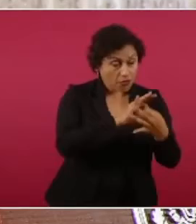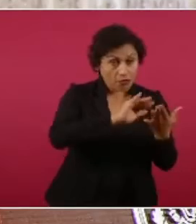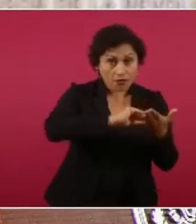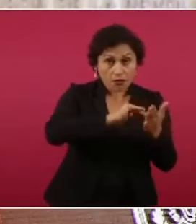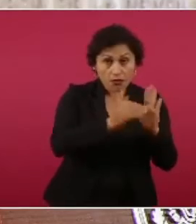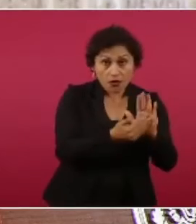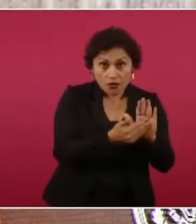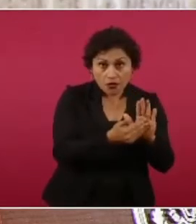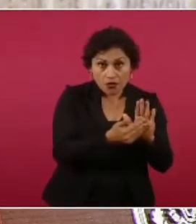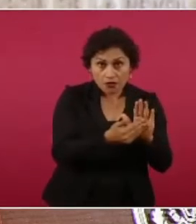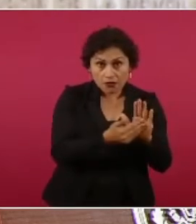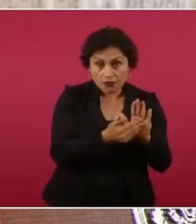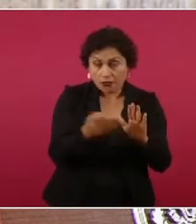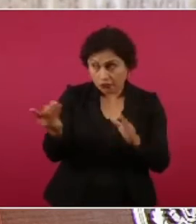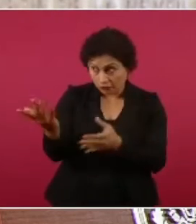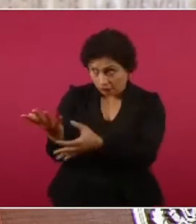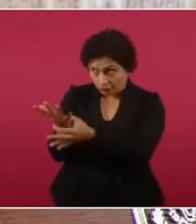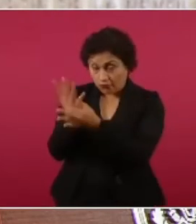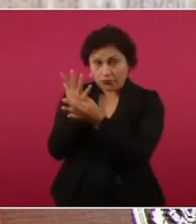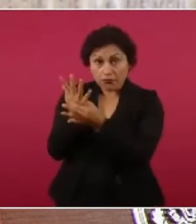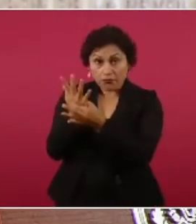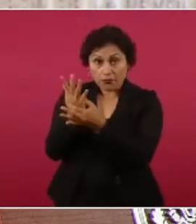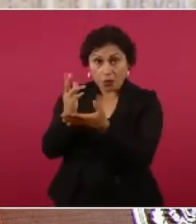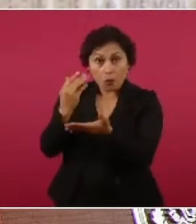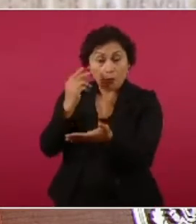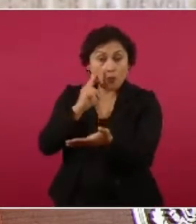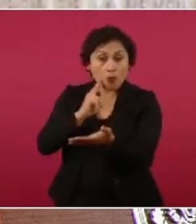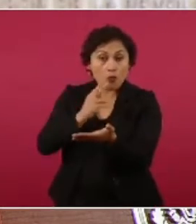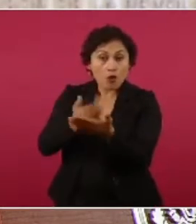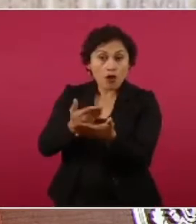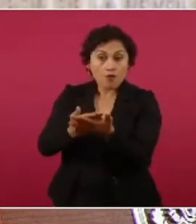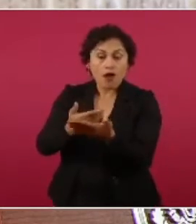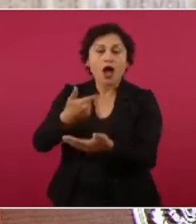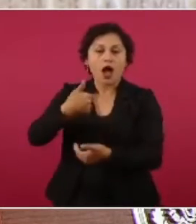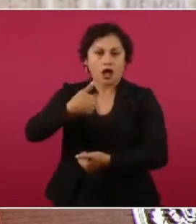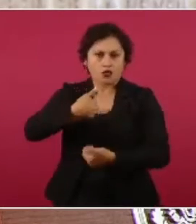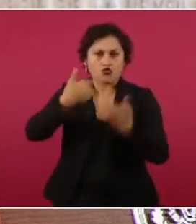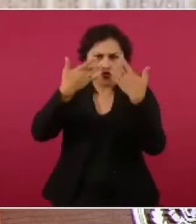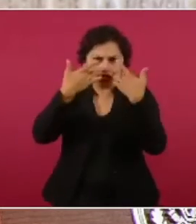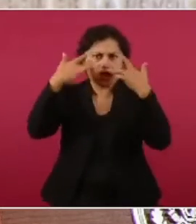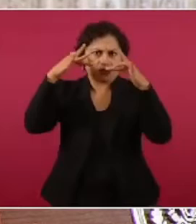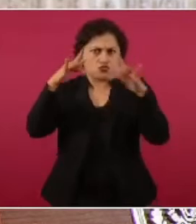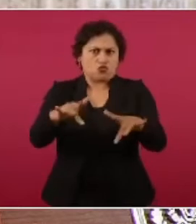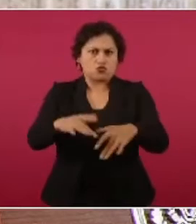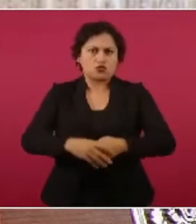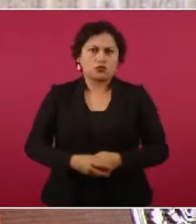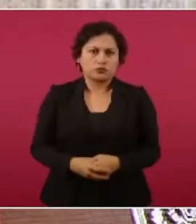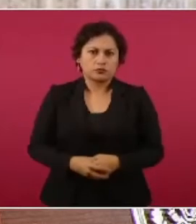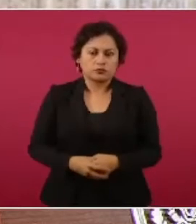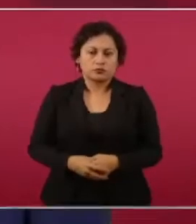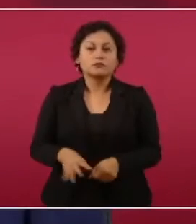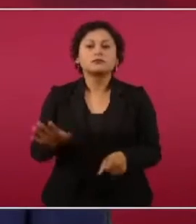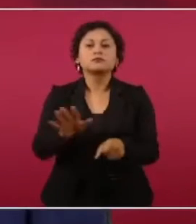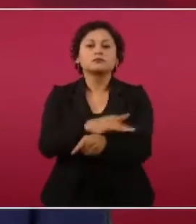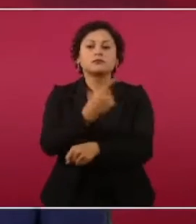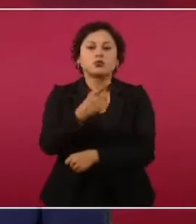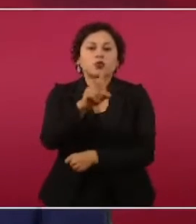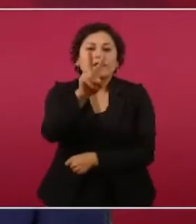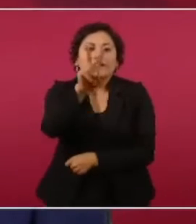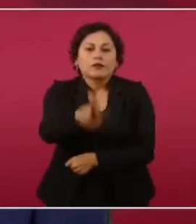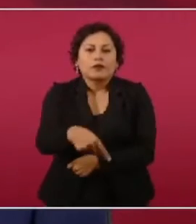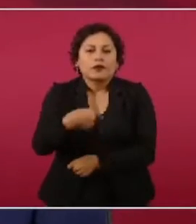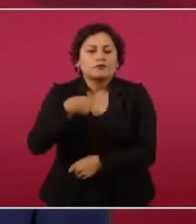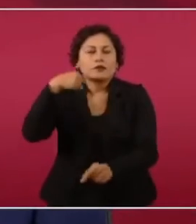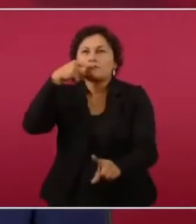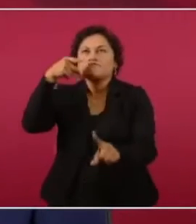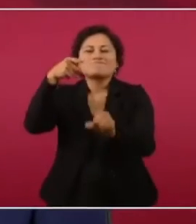porque lo que estimo más importante en mi vida es mi honestidad.